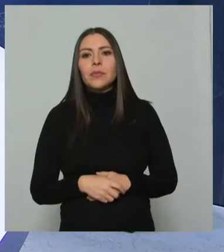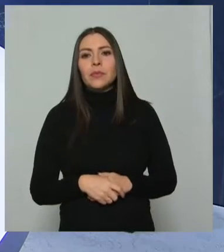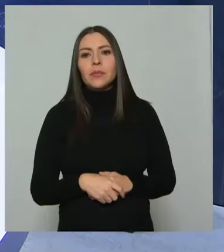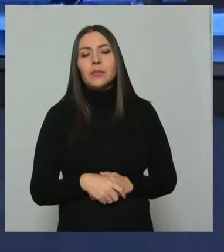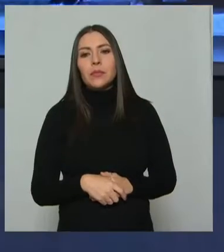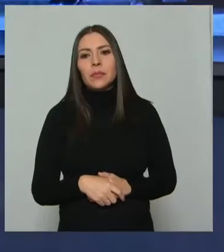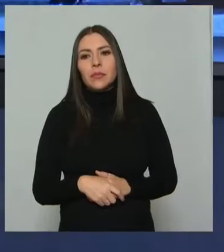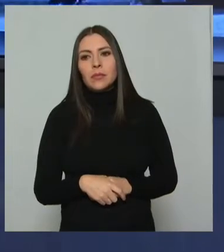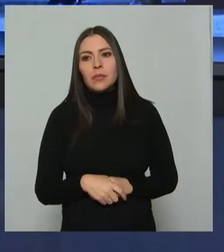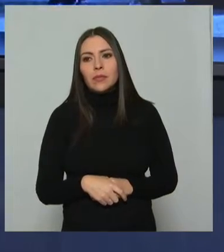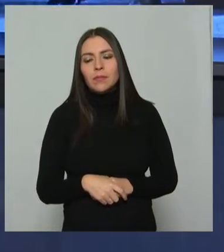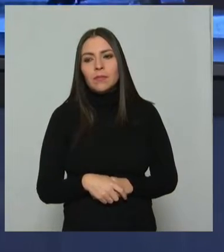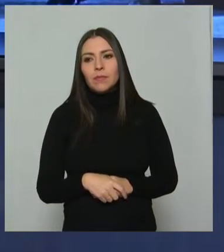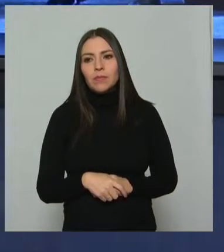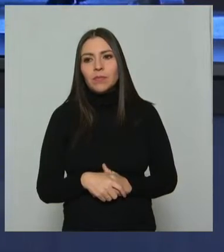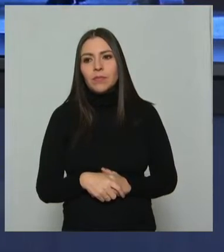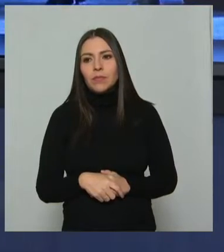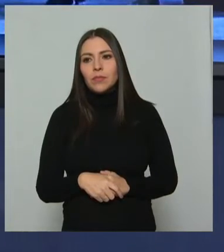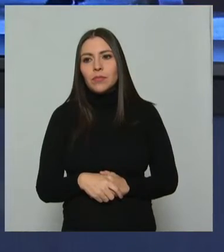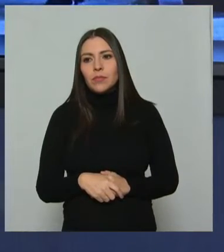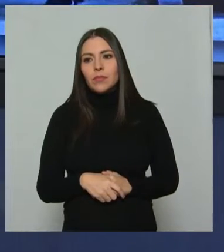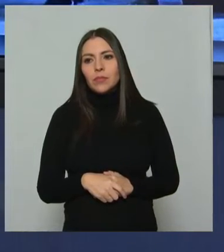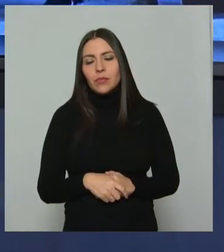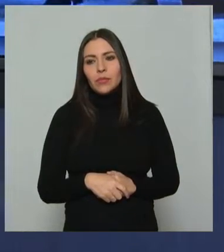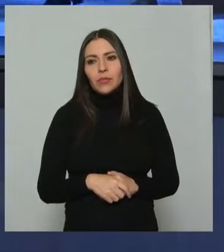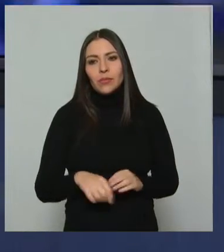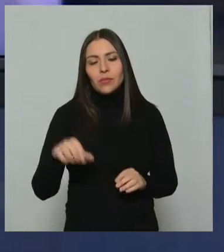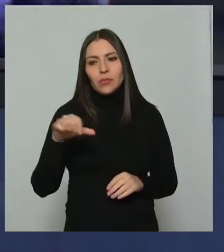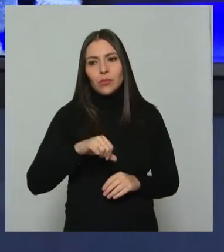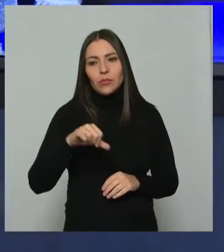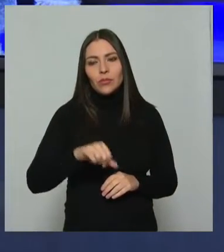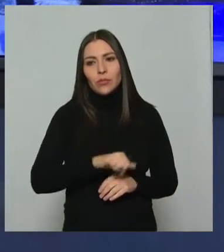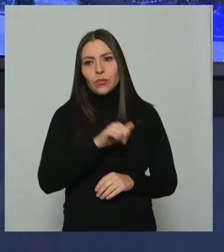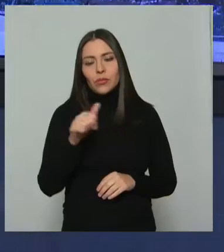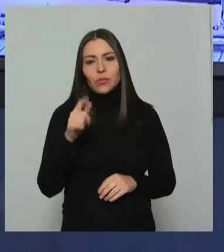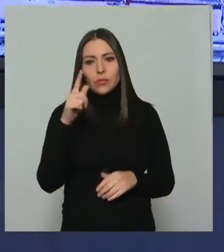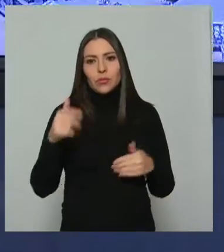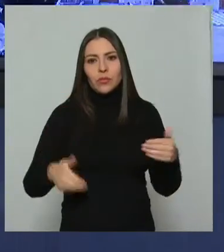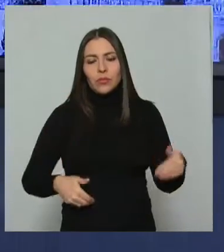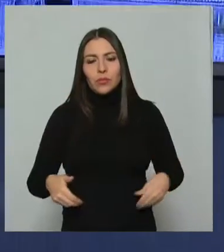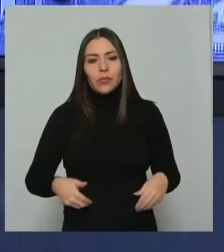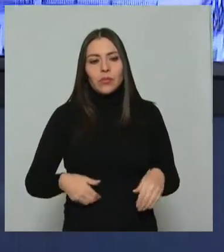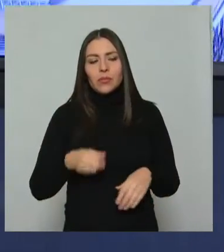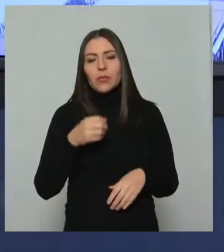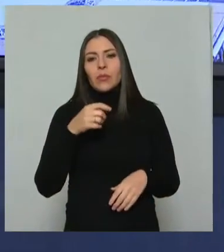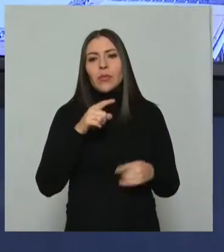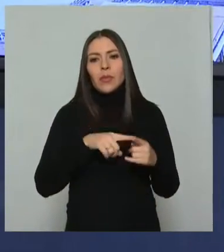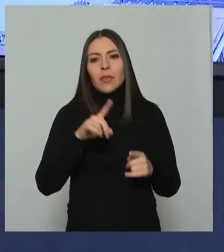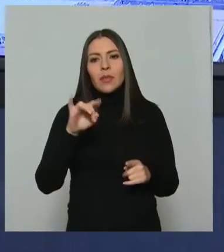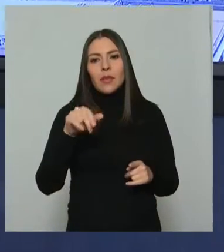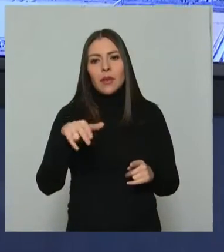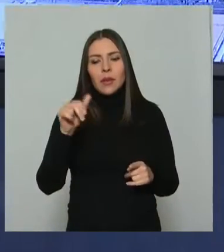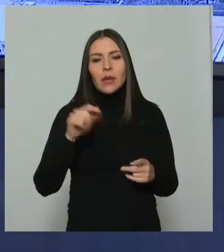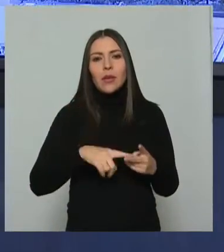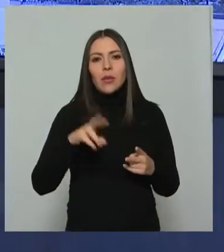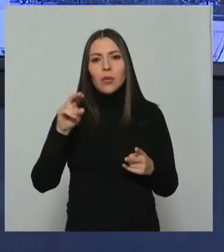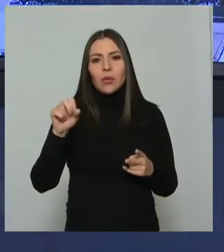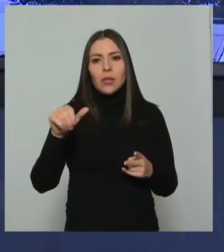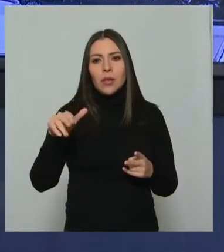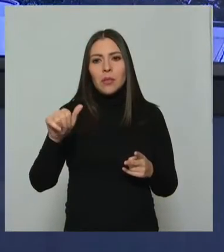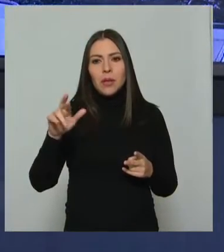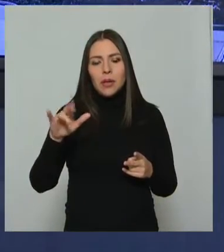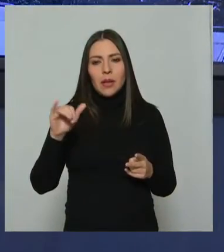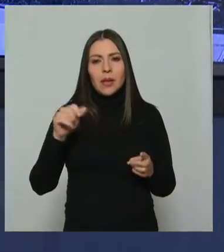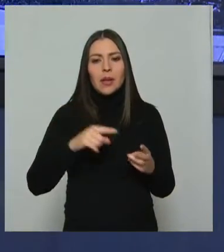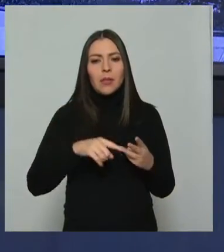Ajá, va a haber una función especial donde va a estar Diana Bracho, Rosa María Bianchi, Saide Silvia